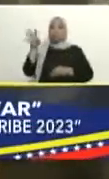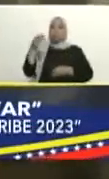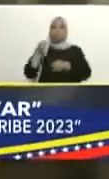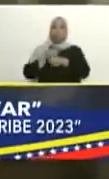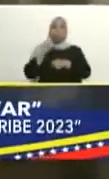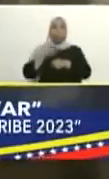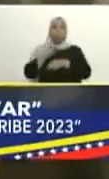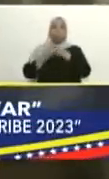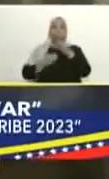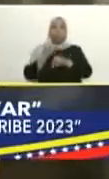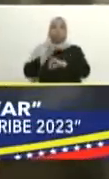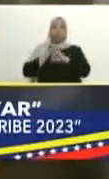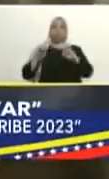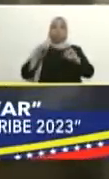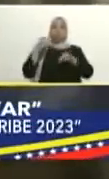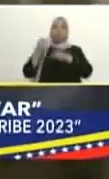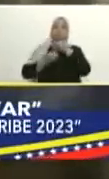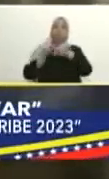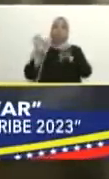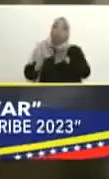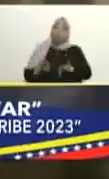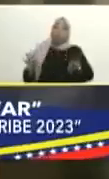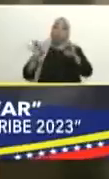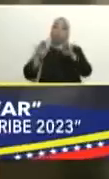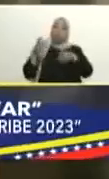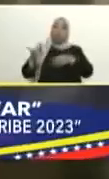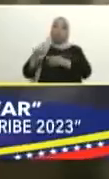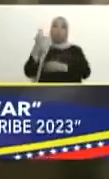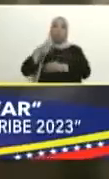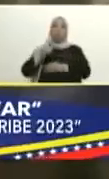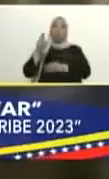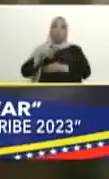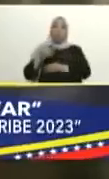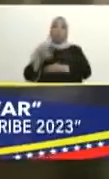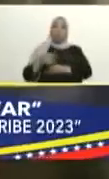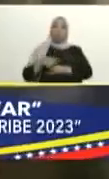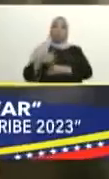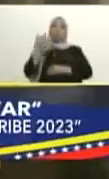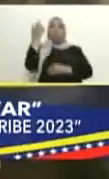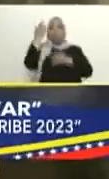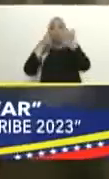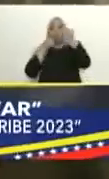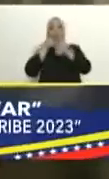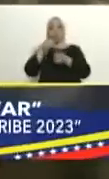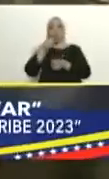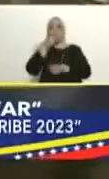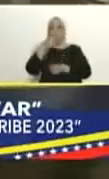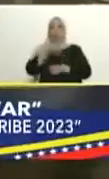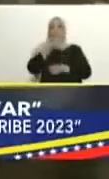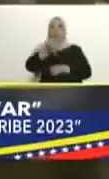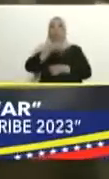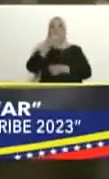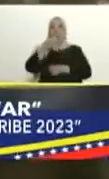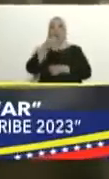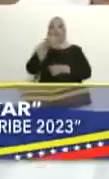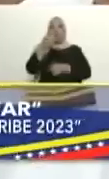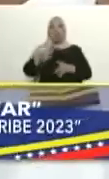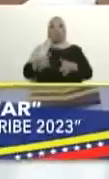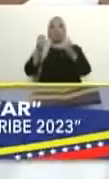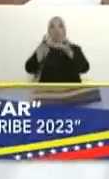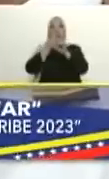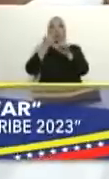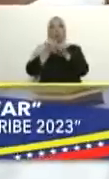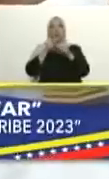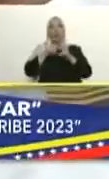el Esequibo. Independencia o nada, leales siempre. Traidores nunca. Mi comandante jefe, buenas tardes. Buenas tardes. Permiso para hacer